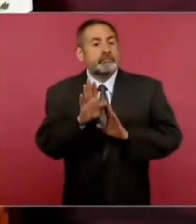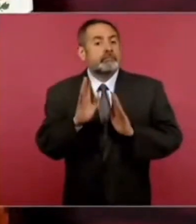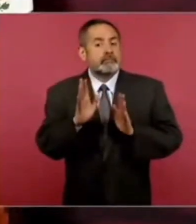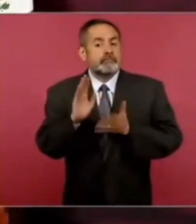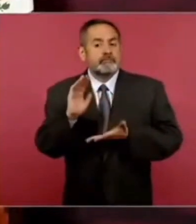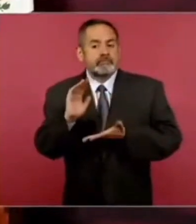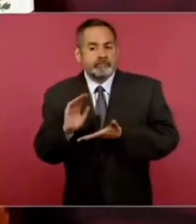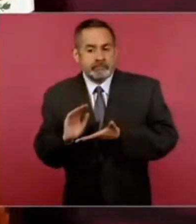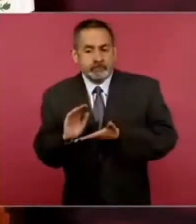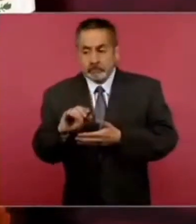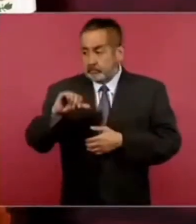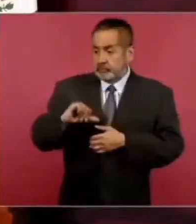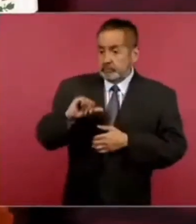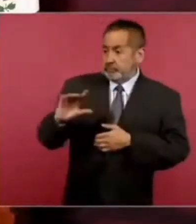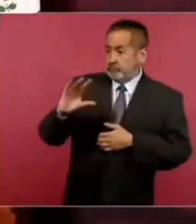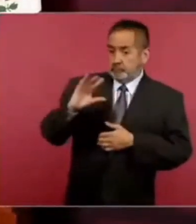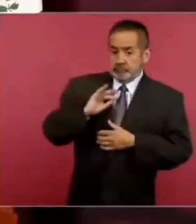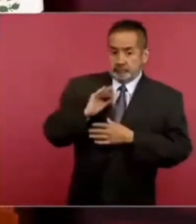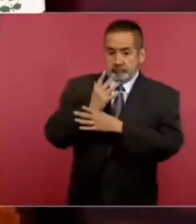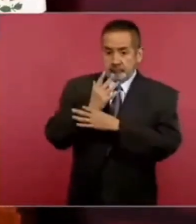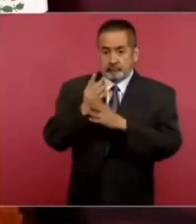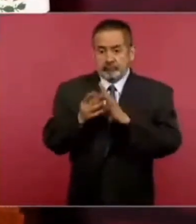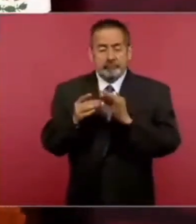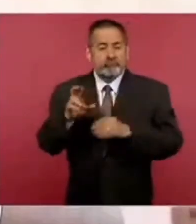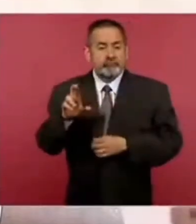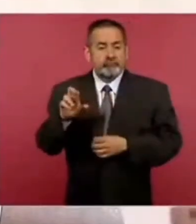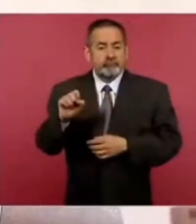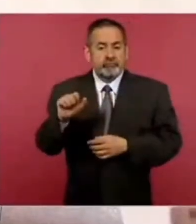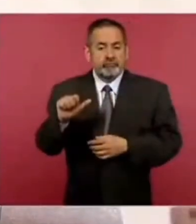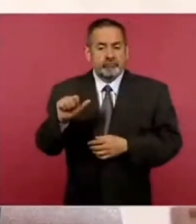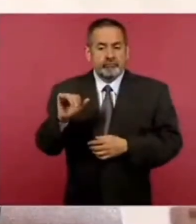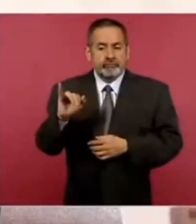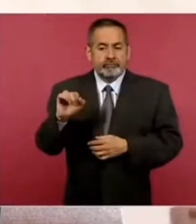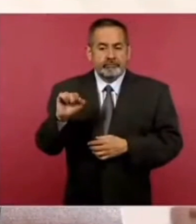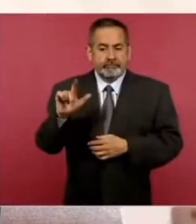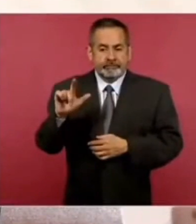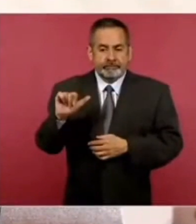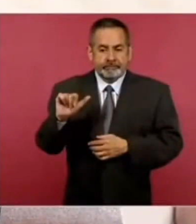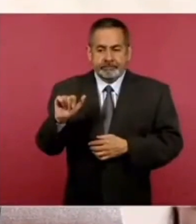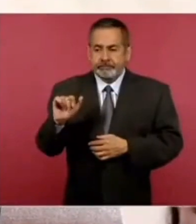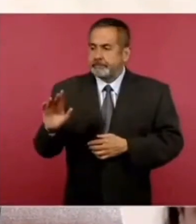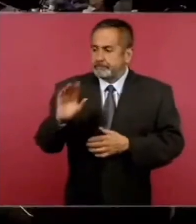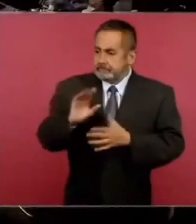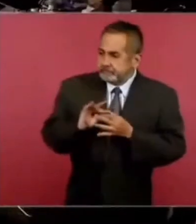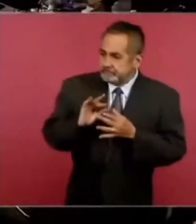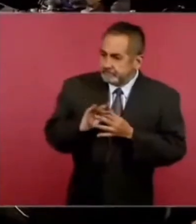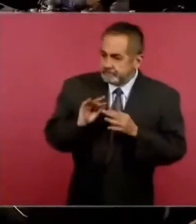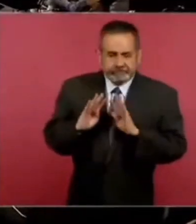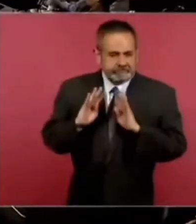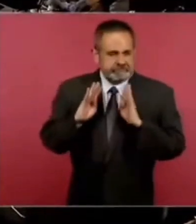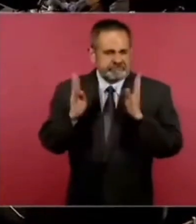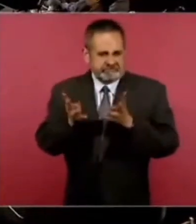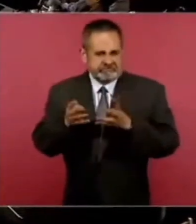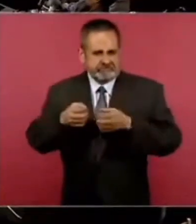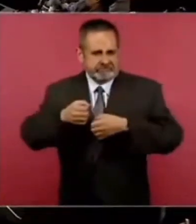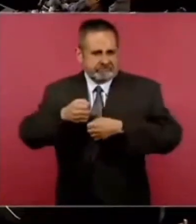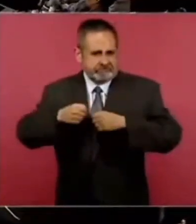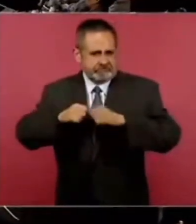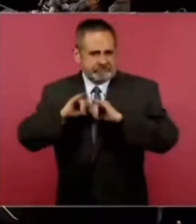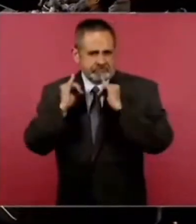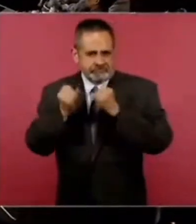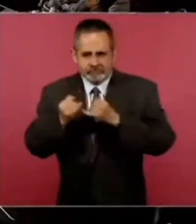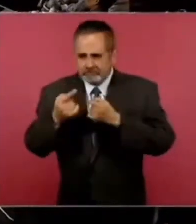Hoy lo comentó Rosa Isela en la reunión de seguridad. Entonces estamos